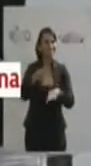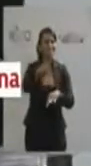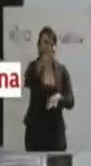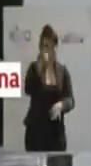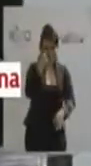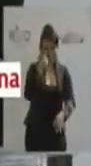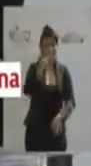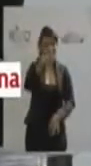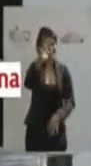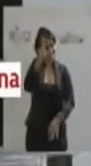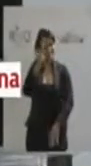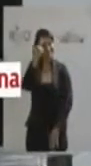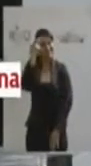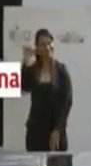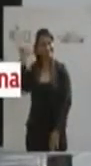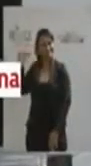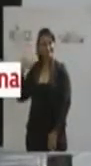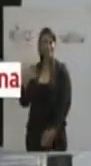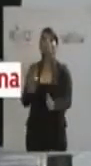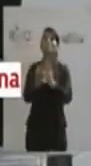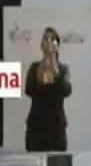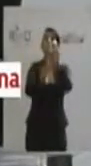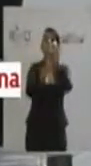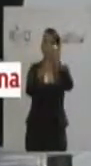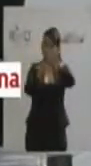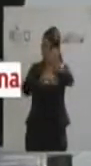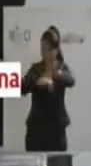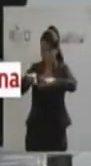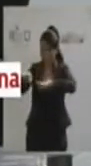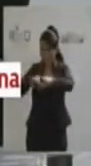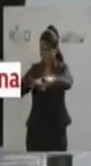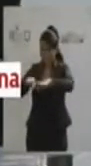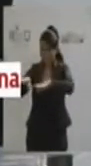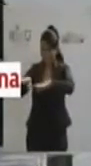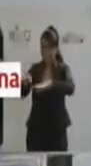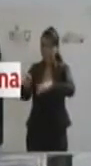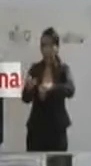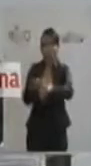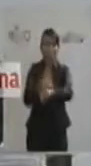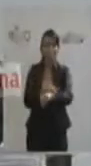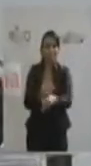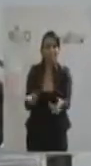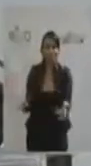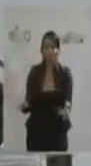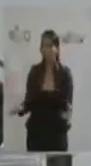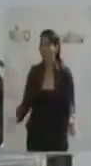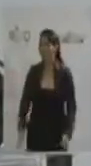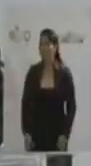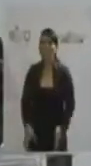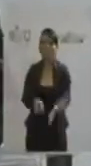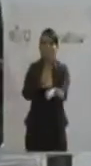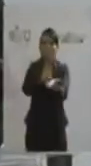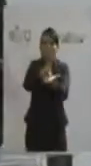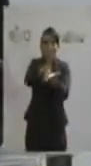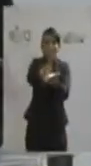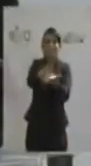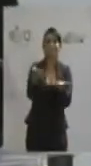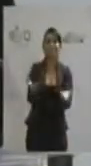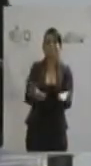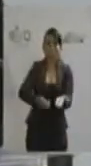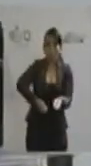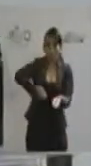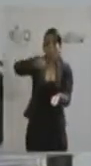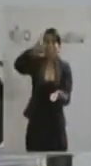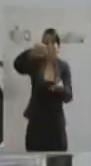recordarán, se dio la reforma laboral, con lo que acabaron con el principal derecho de los trabajadores, que es la huelga.